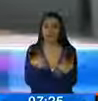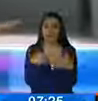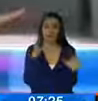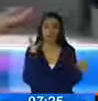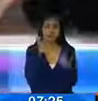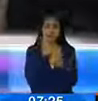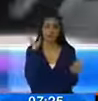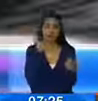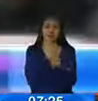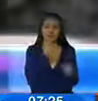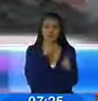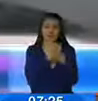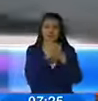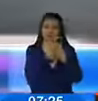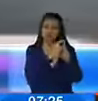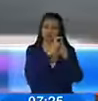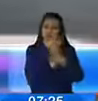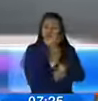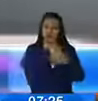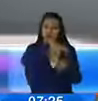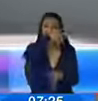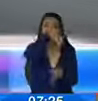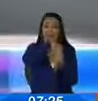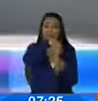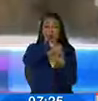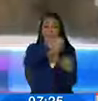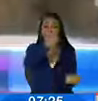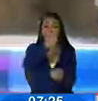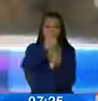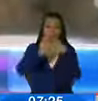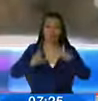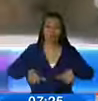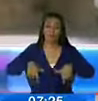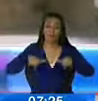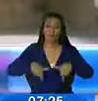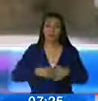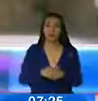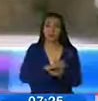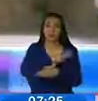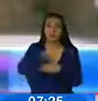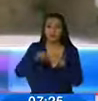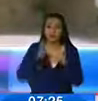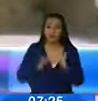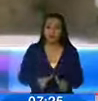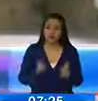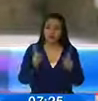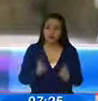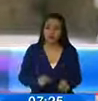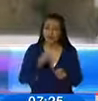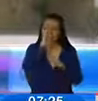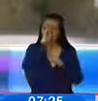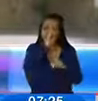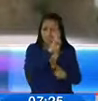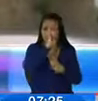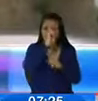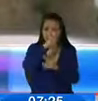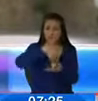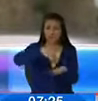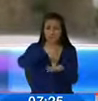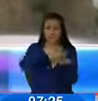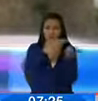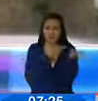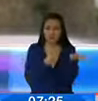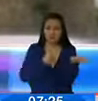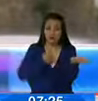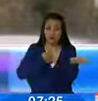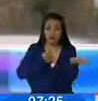su decisión de votar por el candidato del régimen. Todos los ciudadanos y ciudadanas merecemos respeto. Los manabitas, soy manabita y